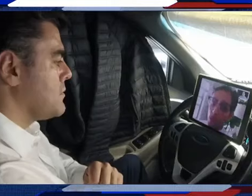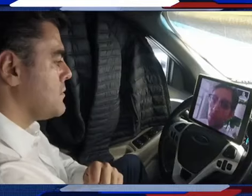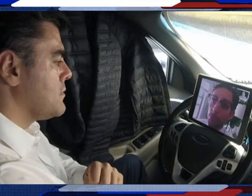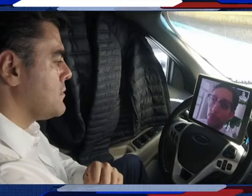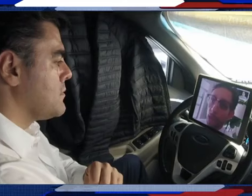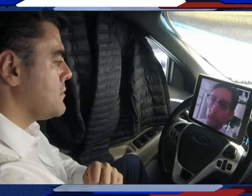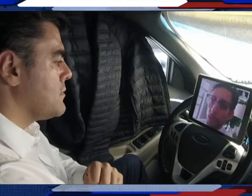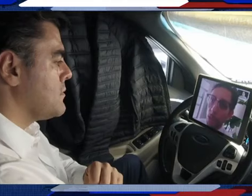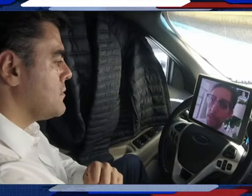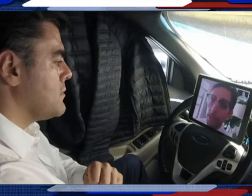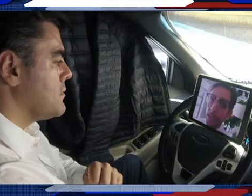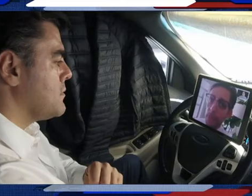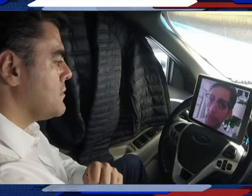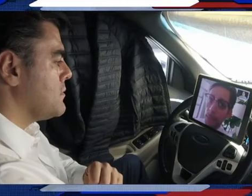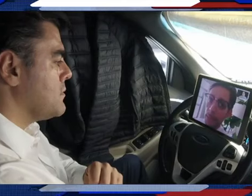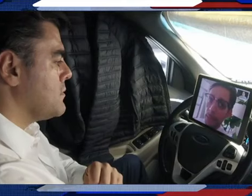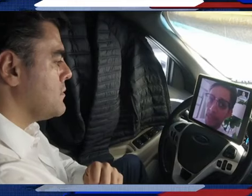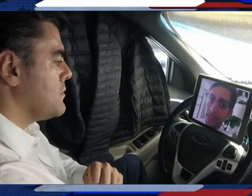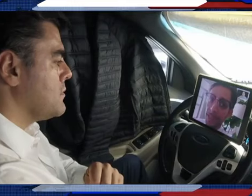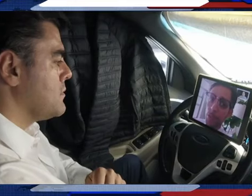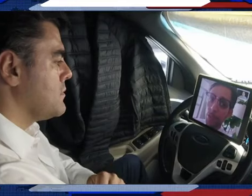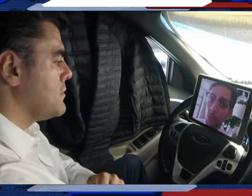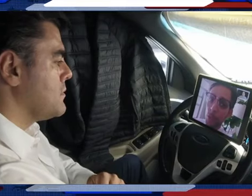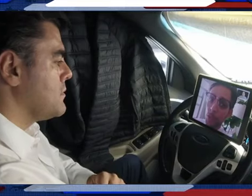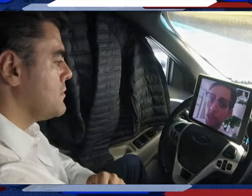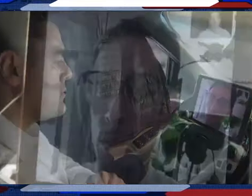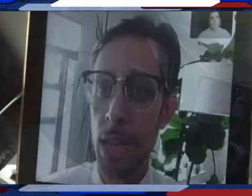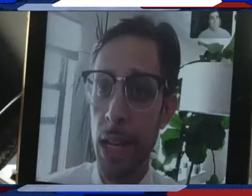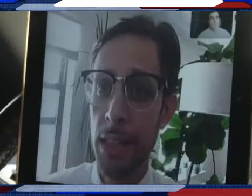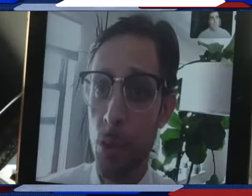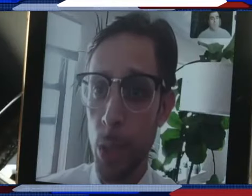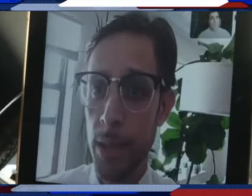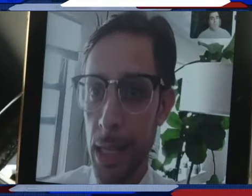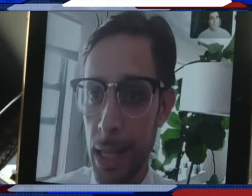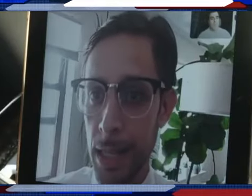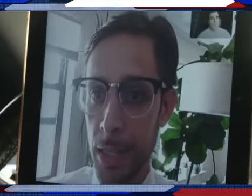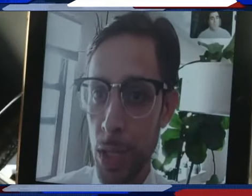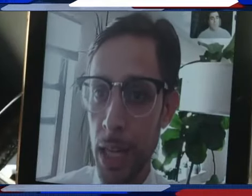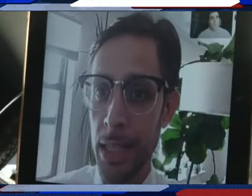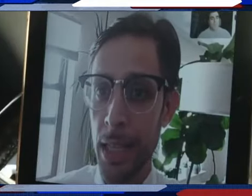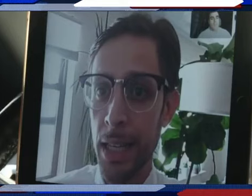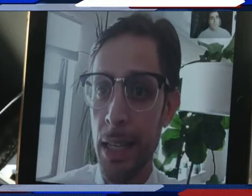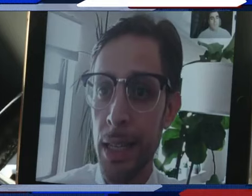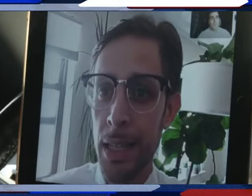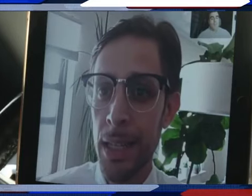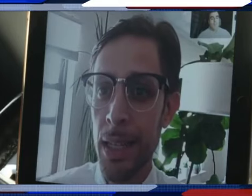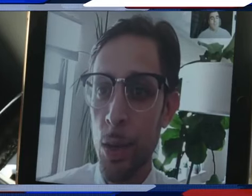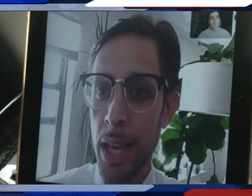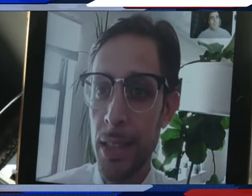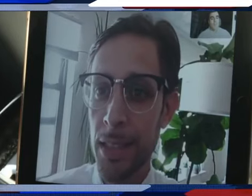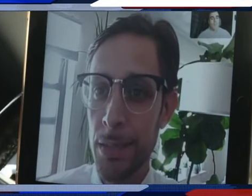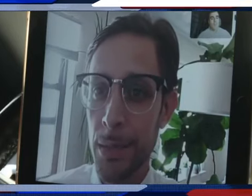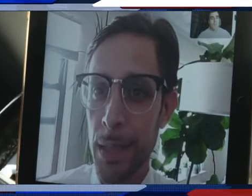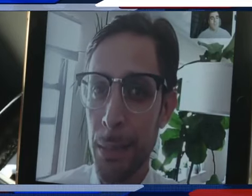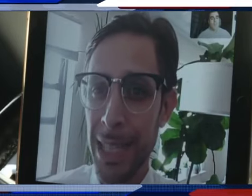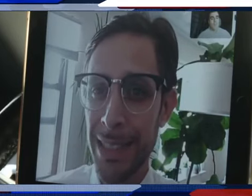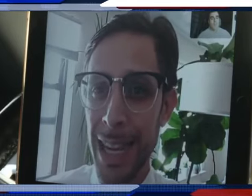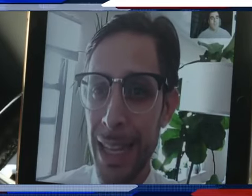dice que es uno de los cambios más significativos que tendrá la reforma policial. La ley 50A, que es una ley que lo que hace